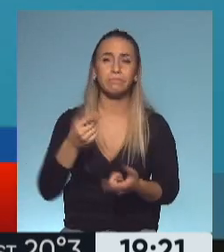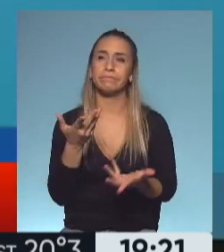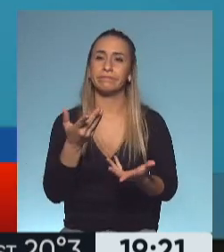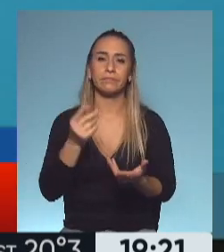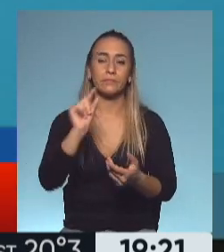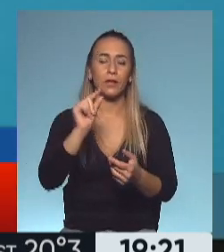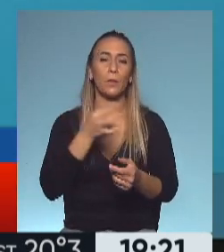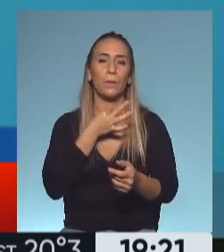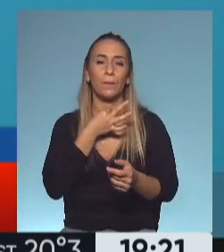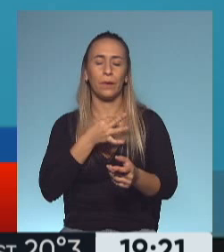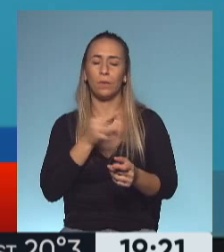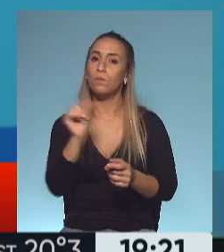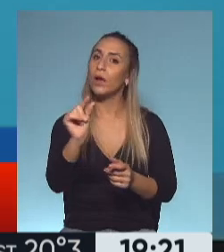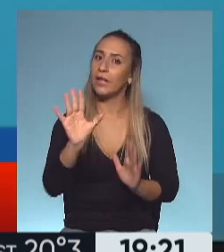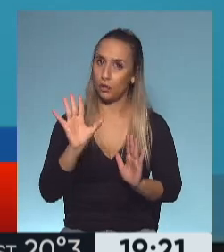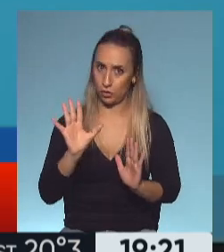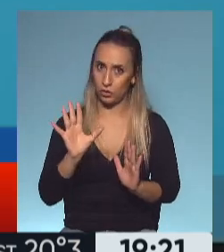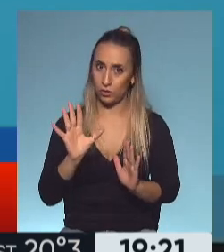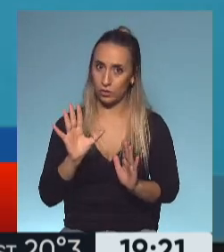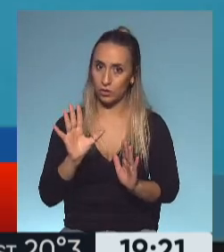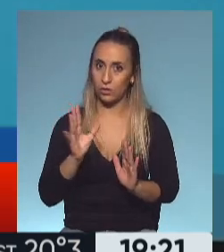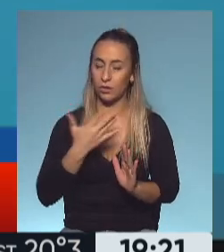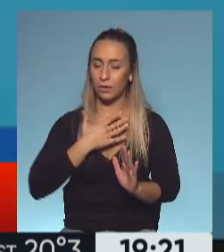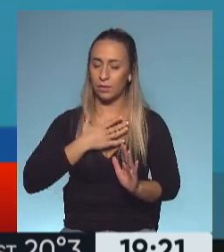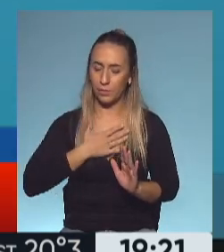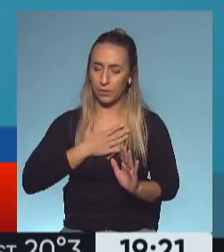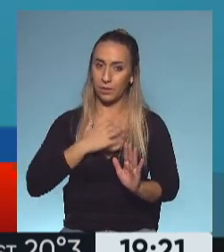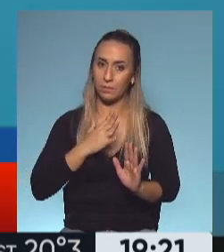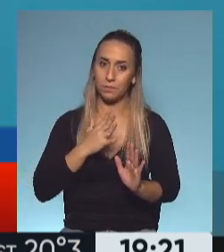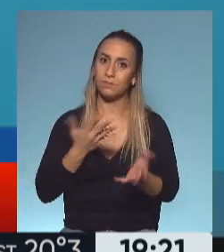pequeño respiro, y la verdad que más que eso,